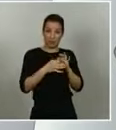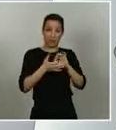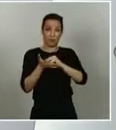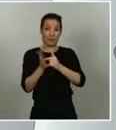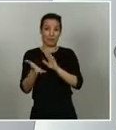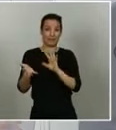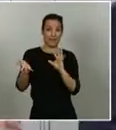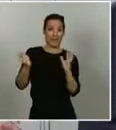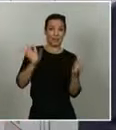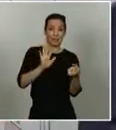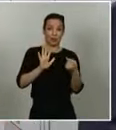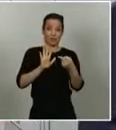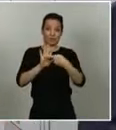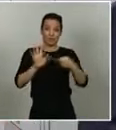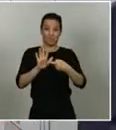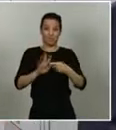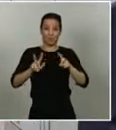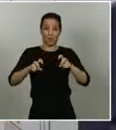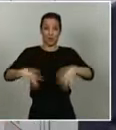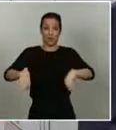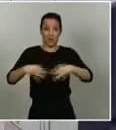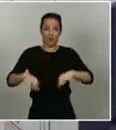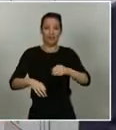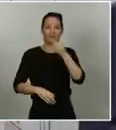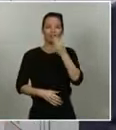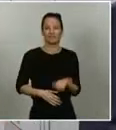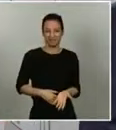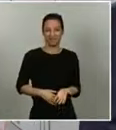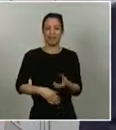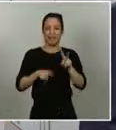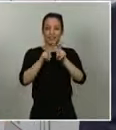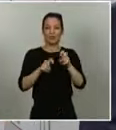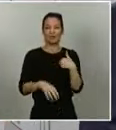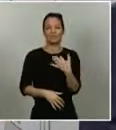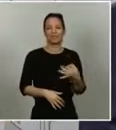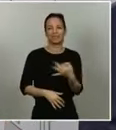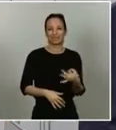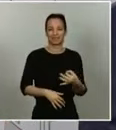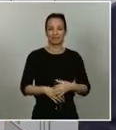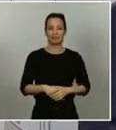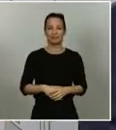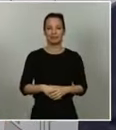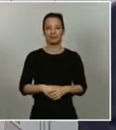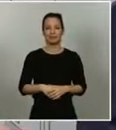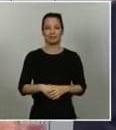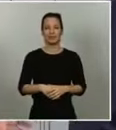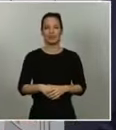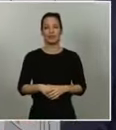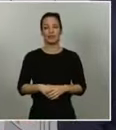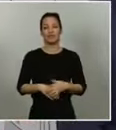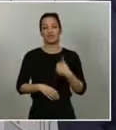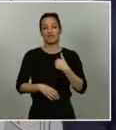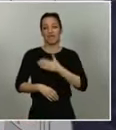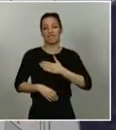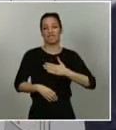hacia la nueva normalidad, el plan de desescalada que estamos justamente trabajando estos días. Yo quisiera simplemente felicitar a todo